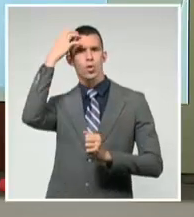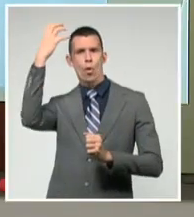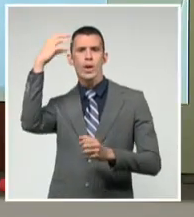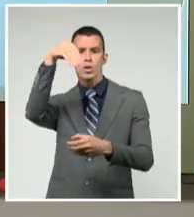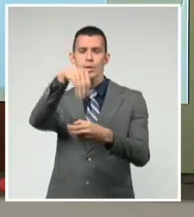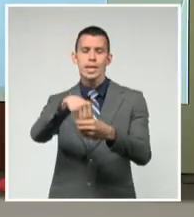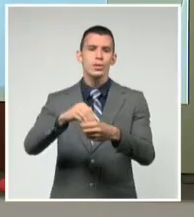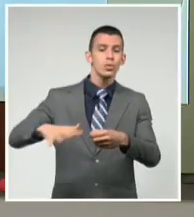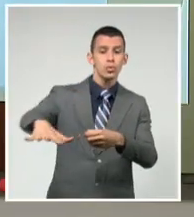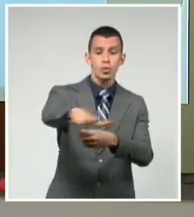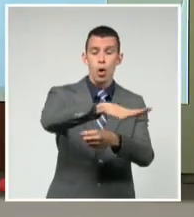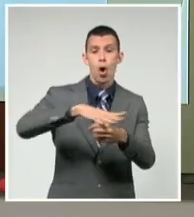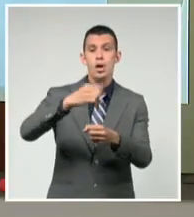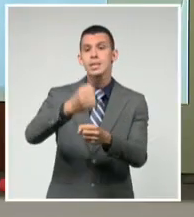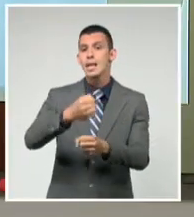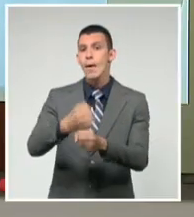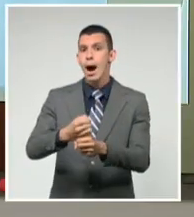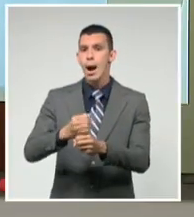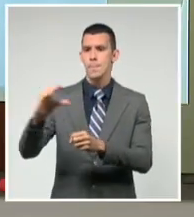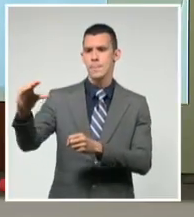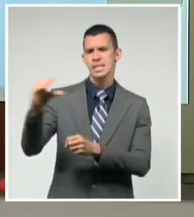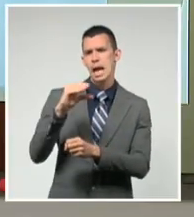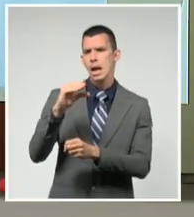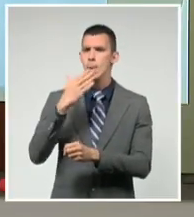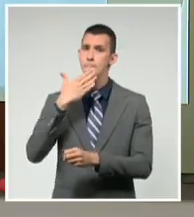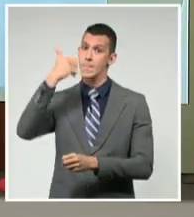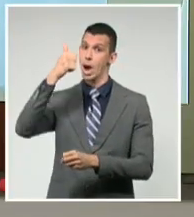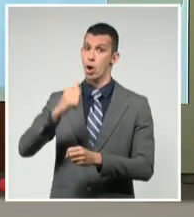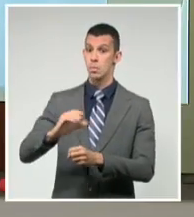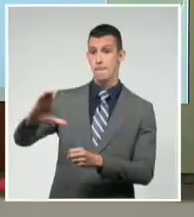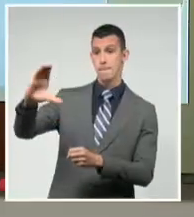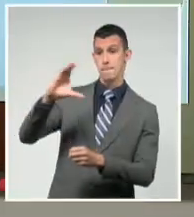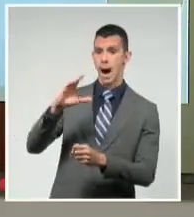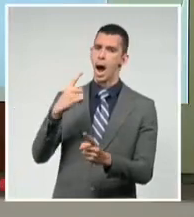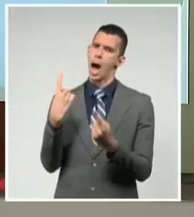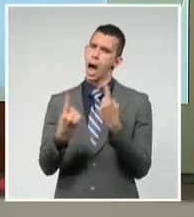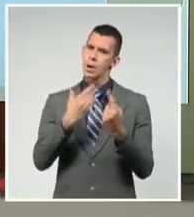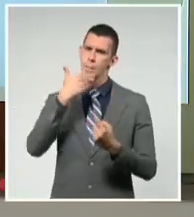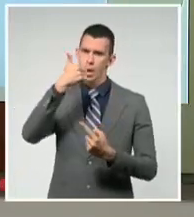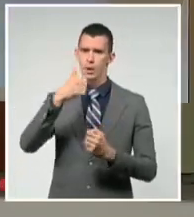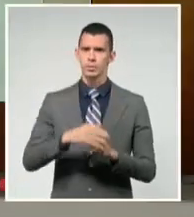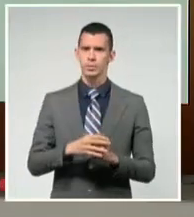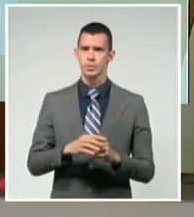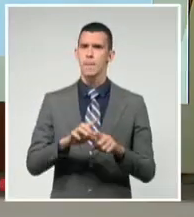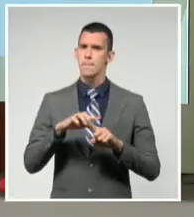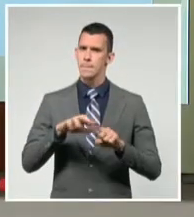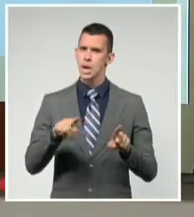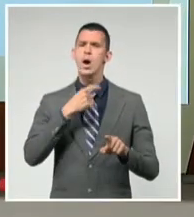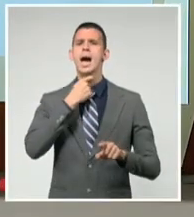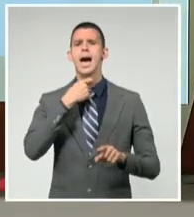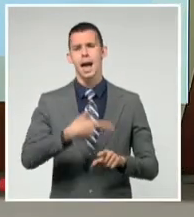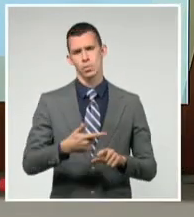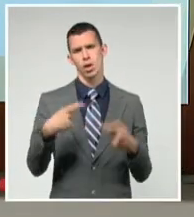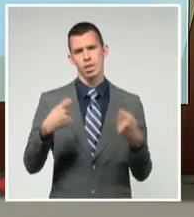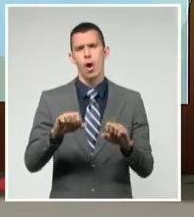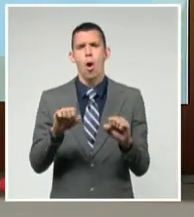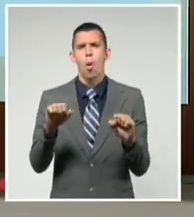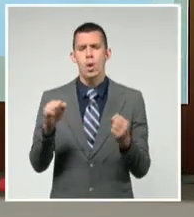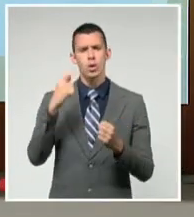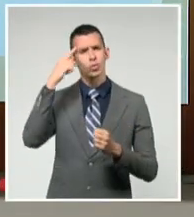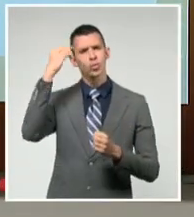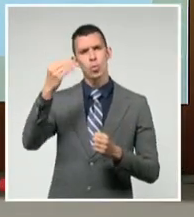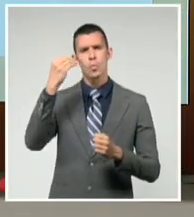condiciones de las que estamos ahora igualmente van a destacar que la unificación monetaria conlleva una devaluación esto